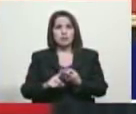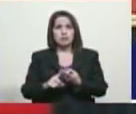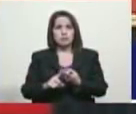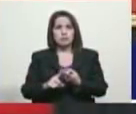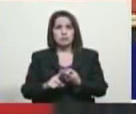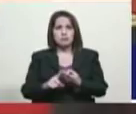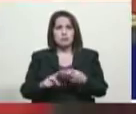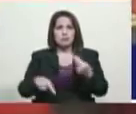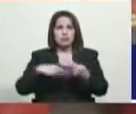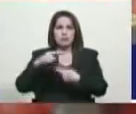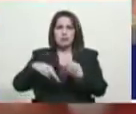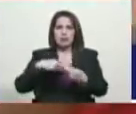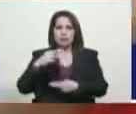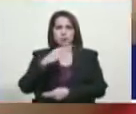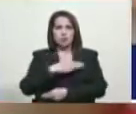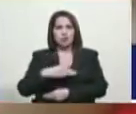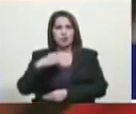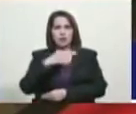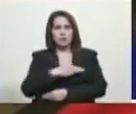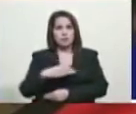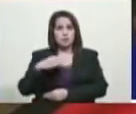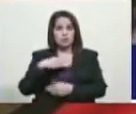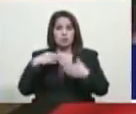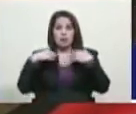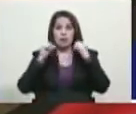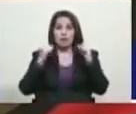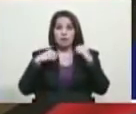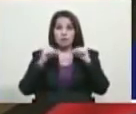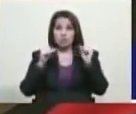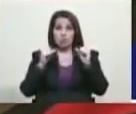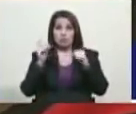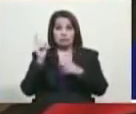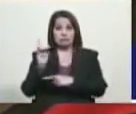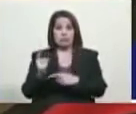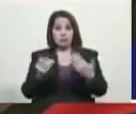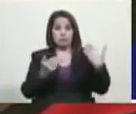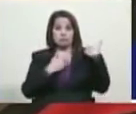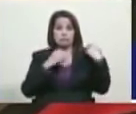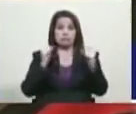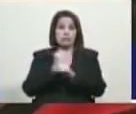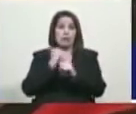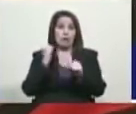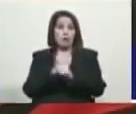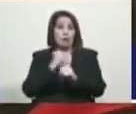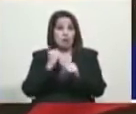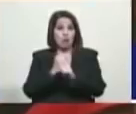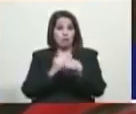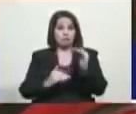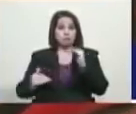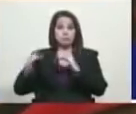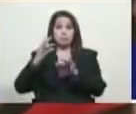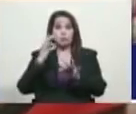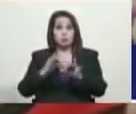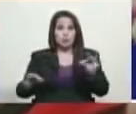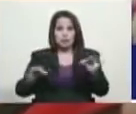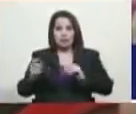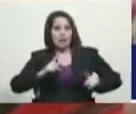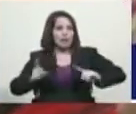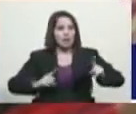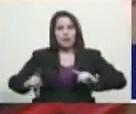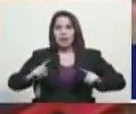la Revolución de las Misiones, Aristóbulo. Aristóbulo tiene gran trabajo. Afortunadamente Aristóbulo es hiperkinético.